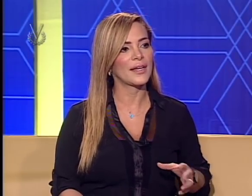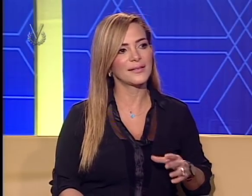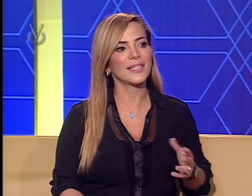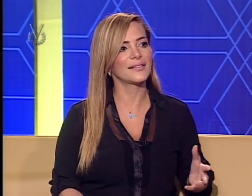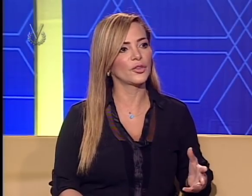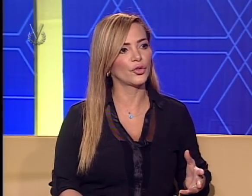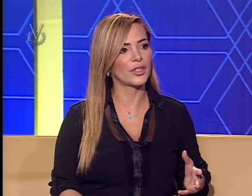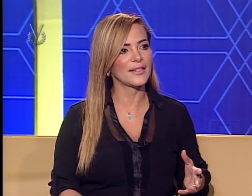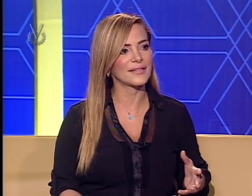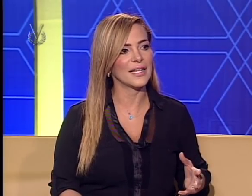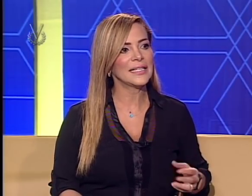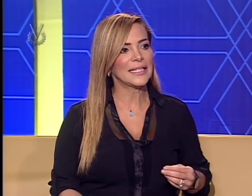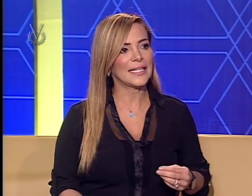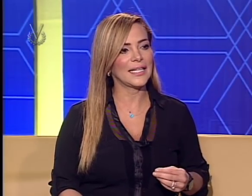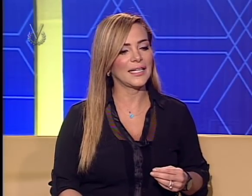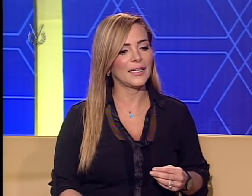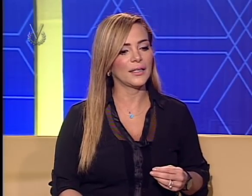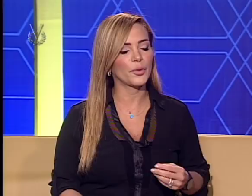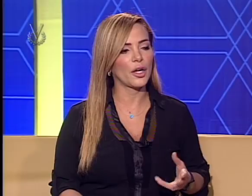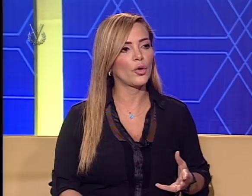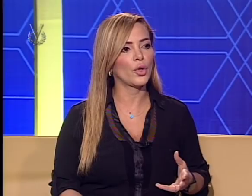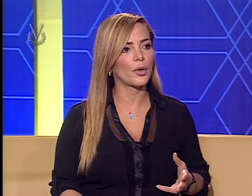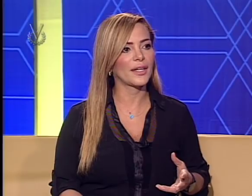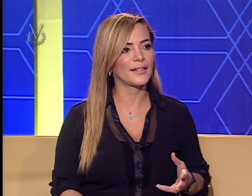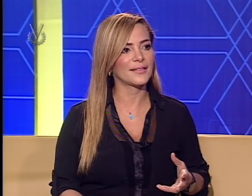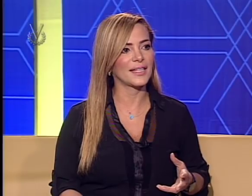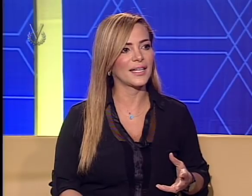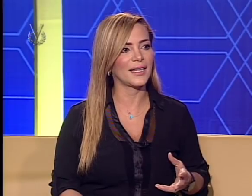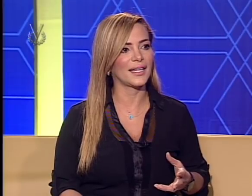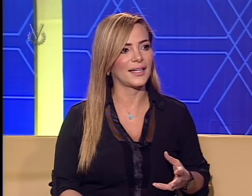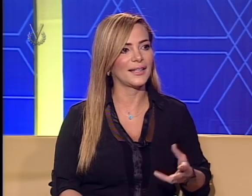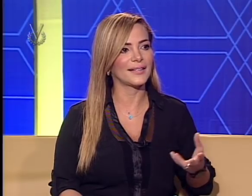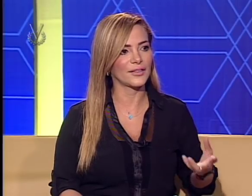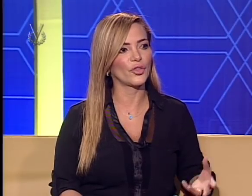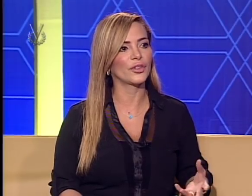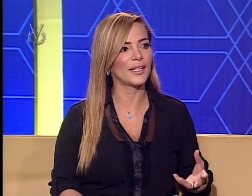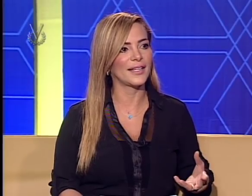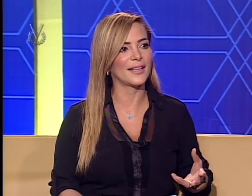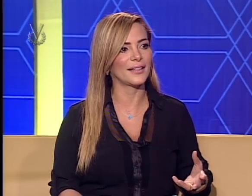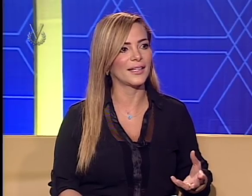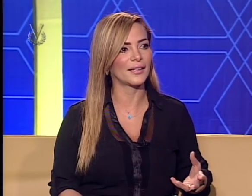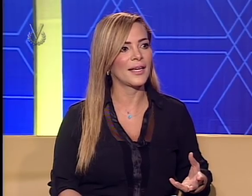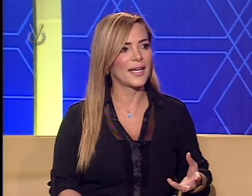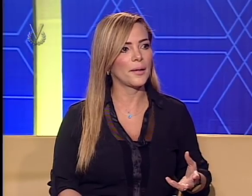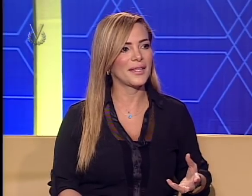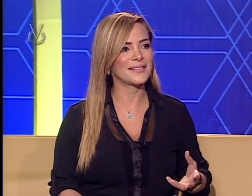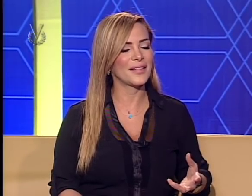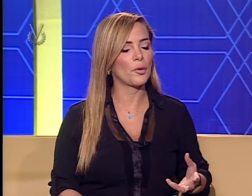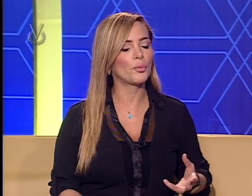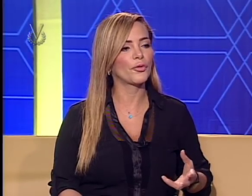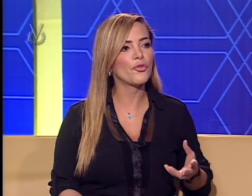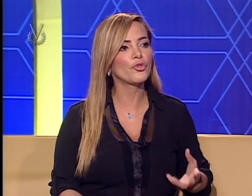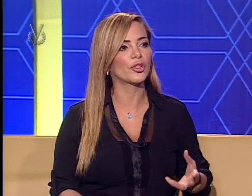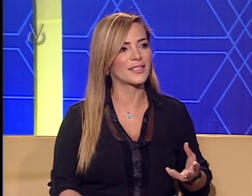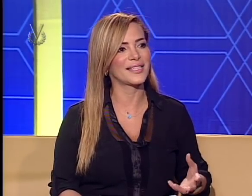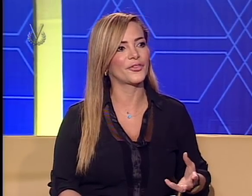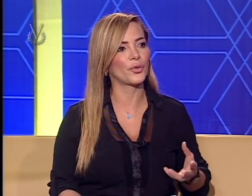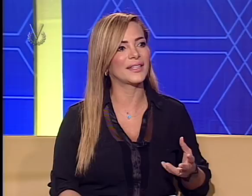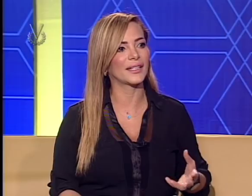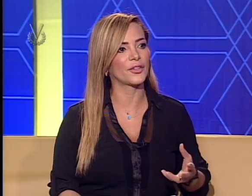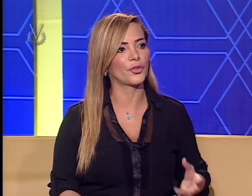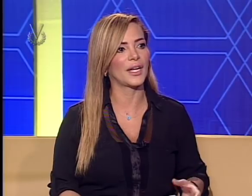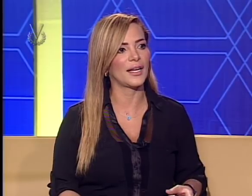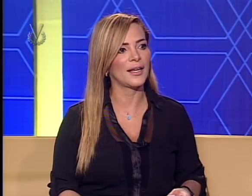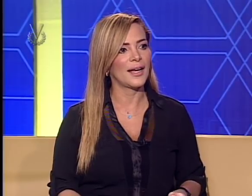Unidos sigue siendo noticia. El diputado Julio Borges decía que en la sesión del día de ayer evidenciaba un profundo